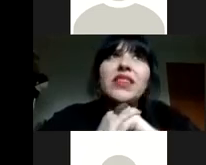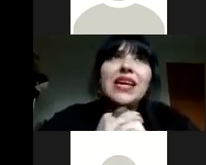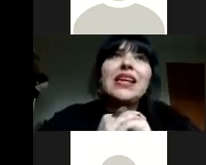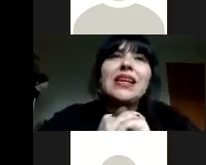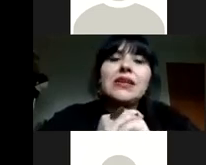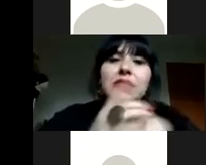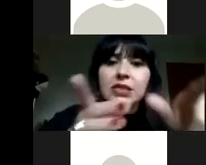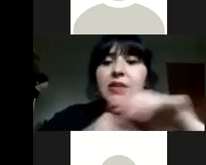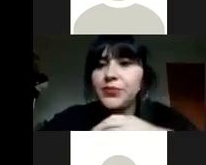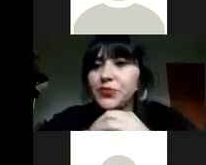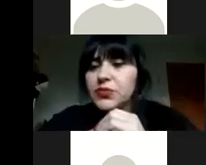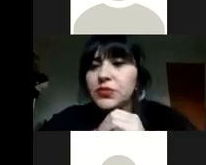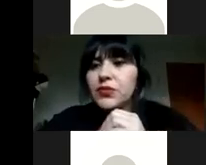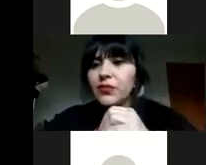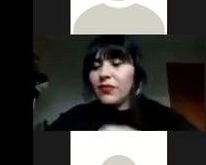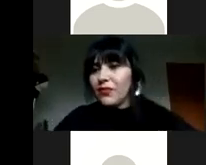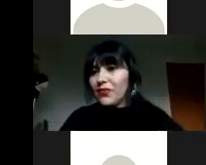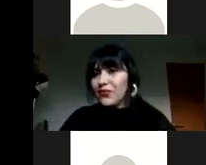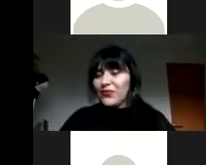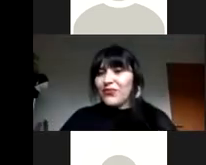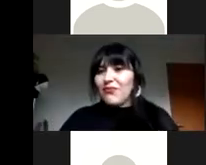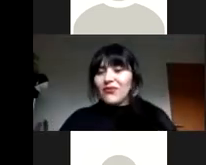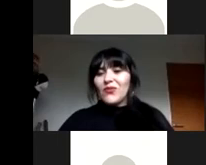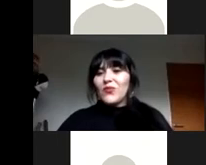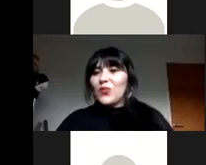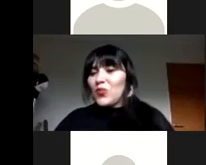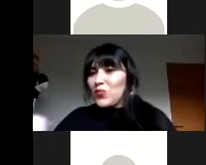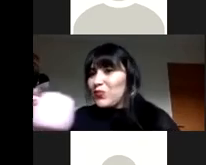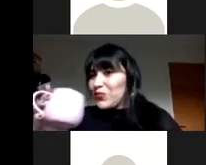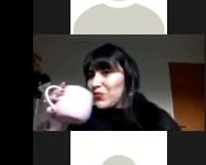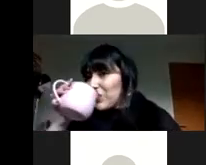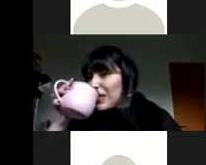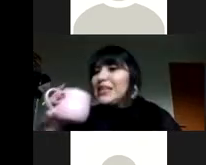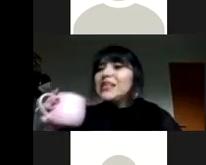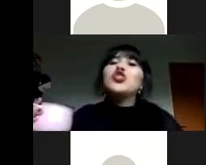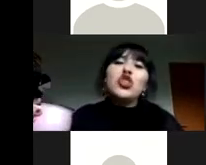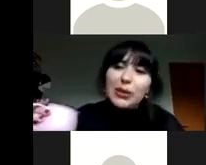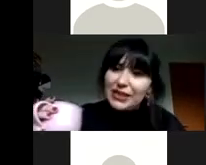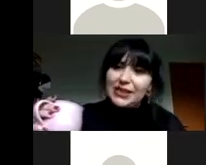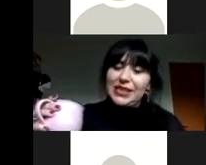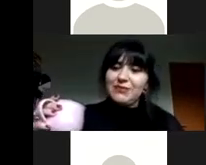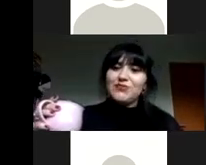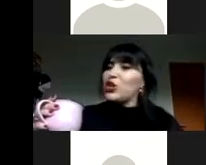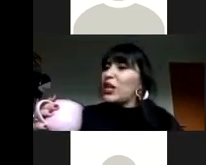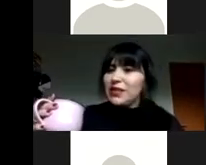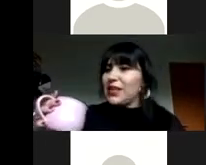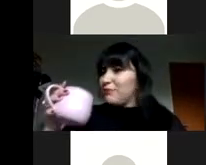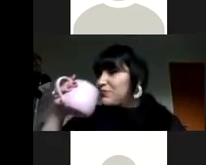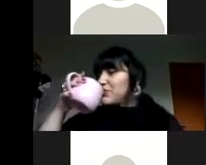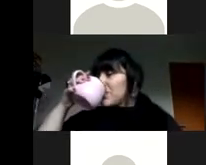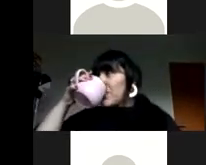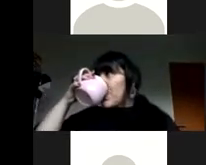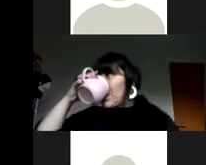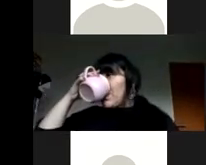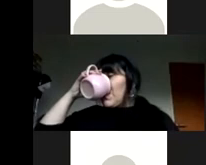Pero también podría ser... Sí. Claro, también podría ser el tema de los dolores del alma, ¿no? Y totalmente, que de repente... Totalmente.